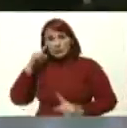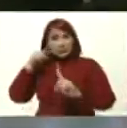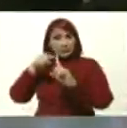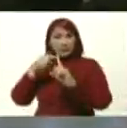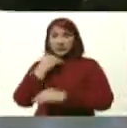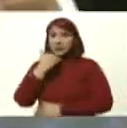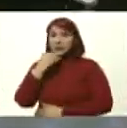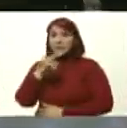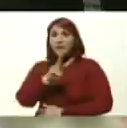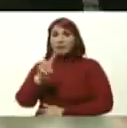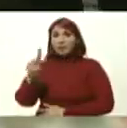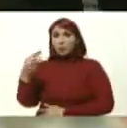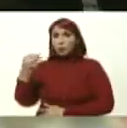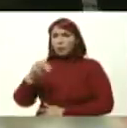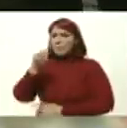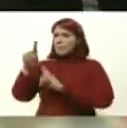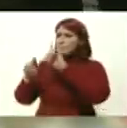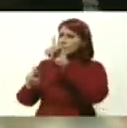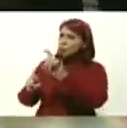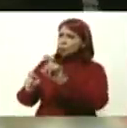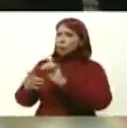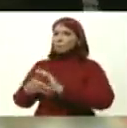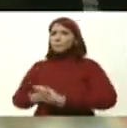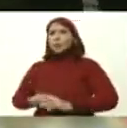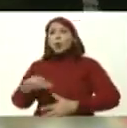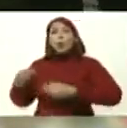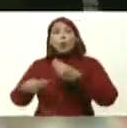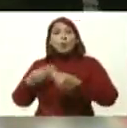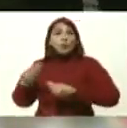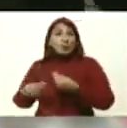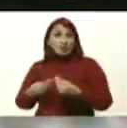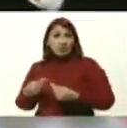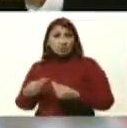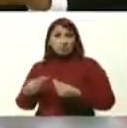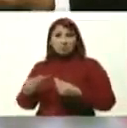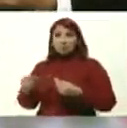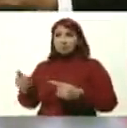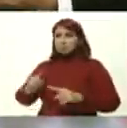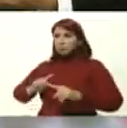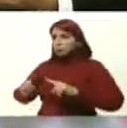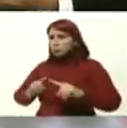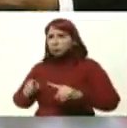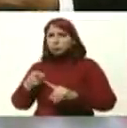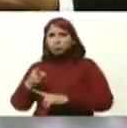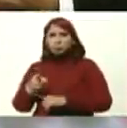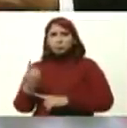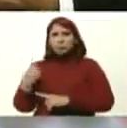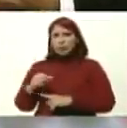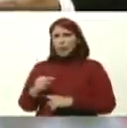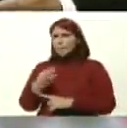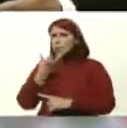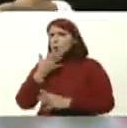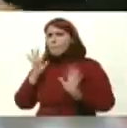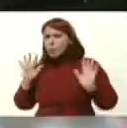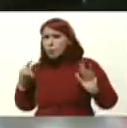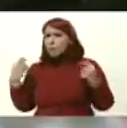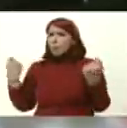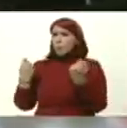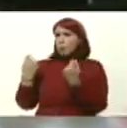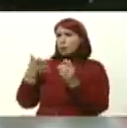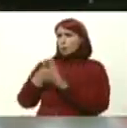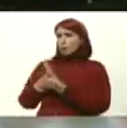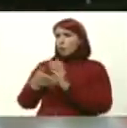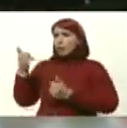21 de noviembre. La pregunta es, ¿cómo van a hacer para manejar esto y podría tener esto un efecto en la popularidad de los